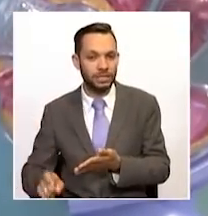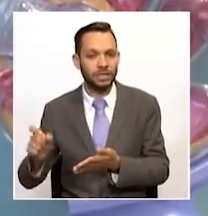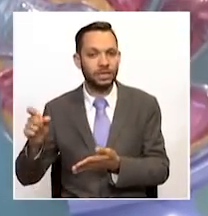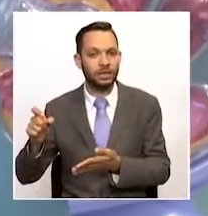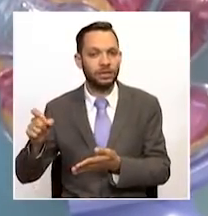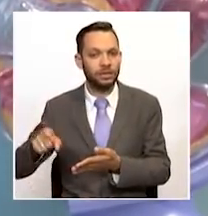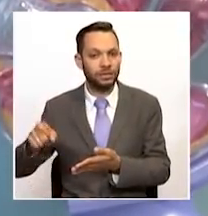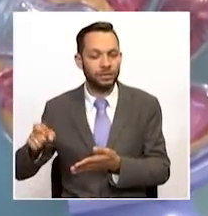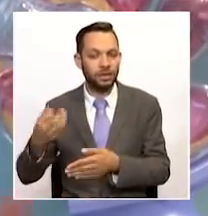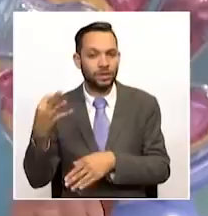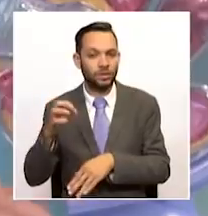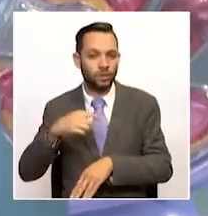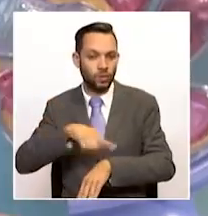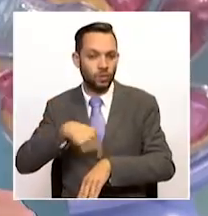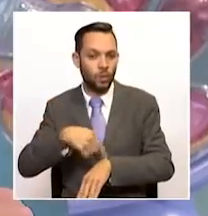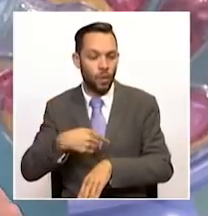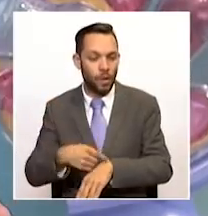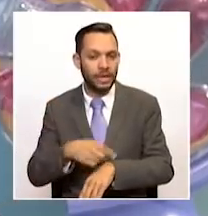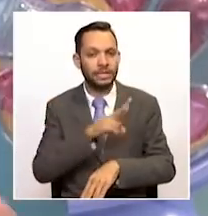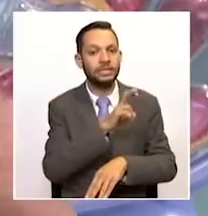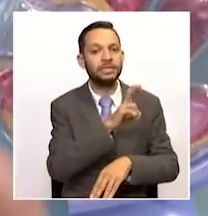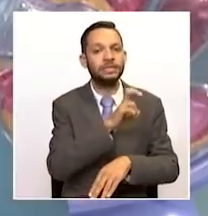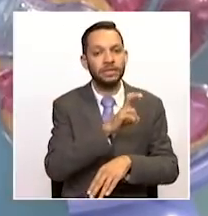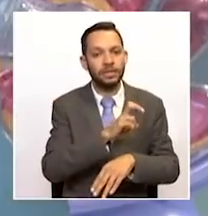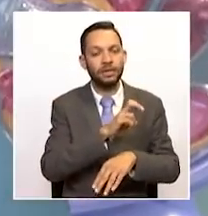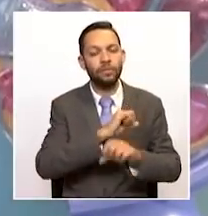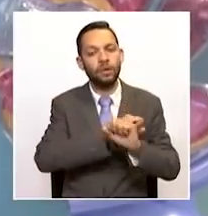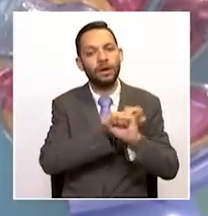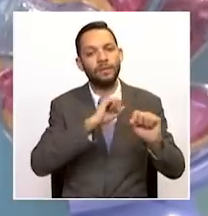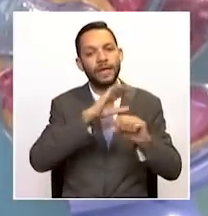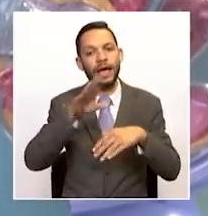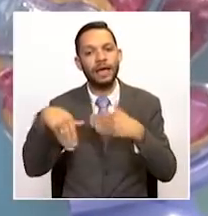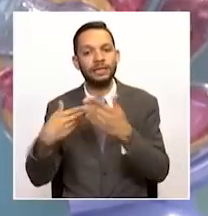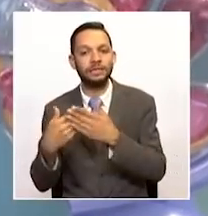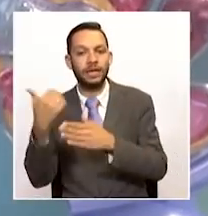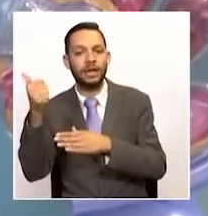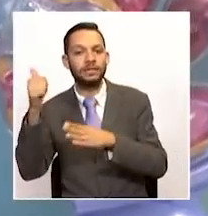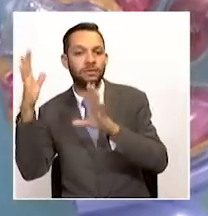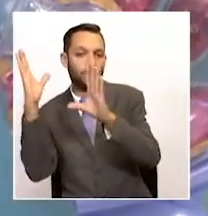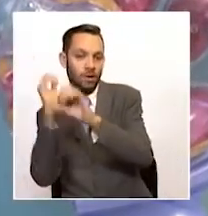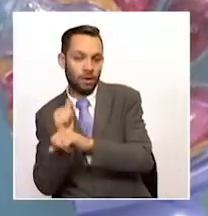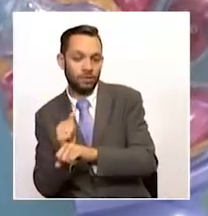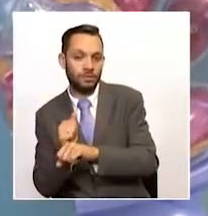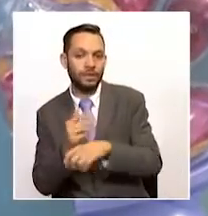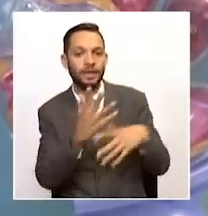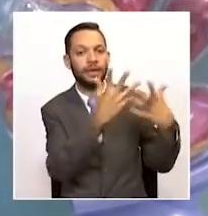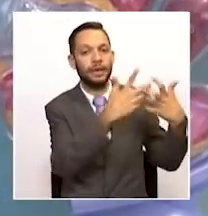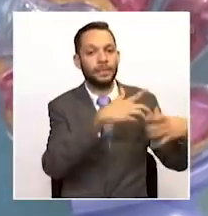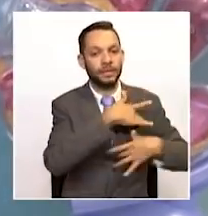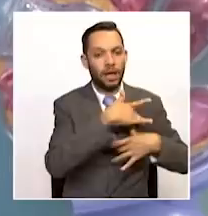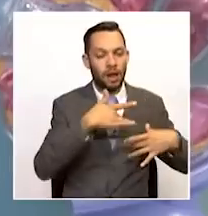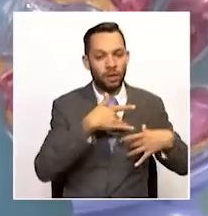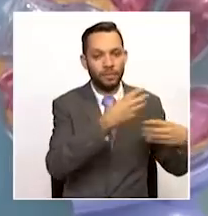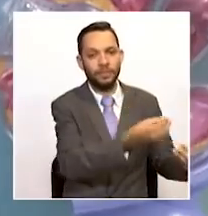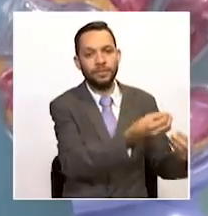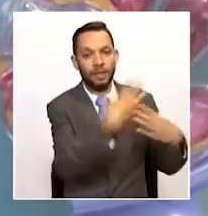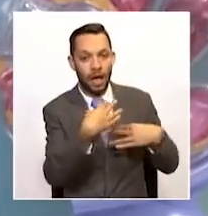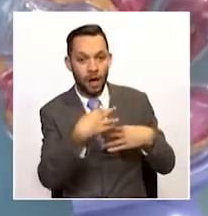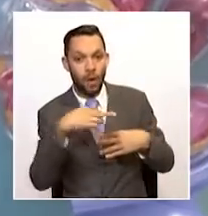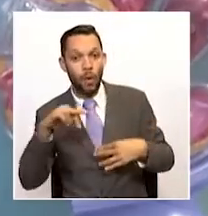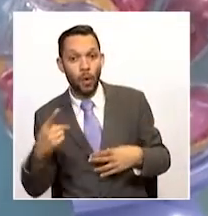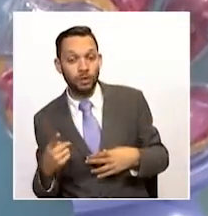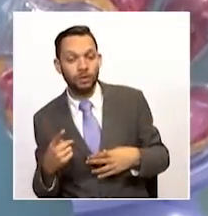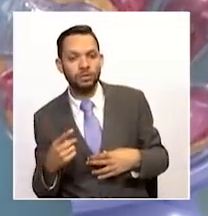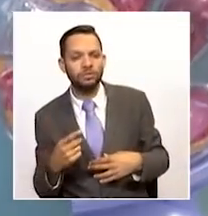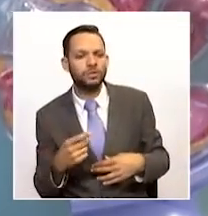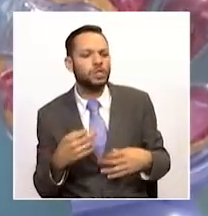alcanzaba porque estaba desde las 10 de la mañana por fuera hasta las 10 y media de la noche entonces pues la detuvo quedármelo pero en otros casos danson